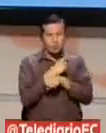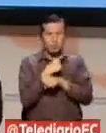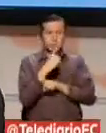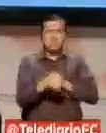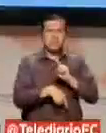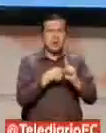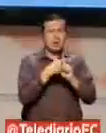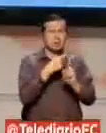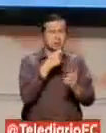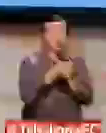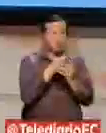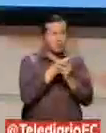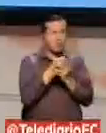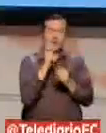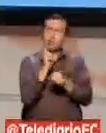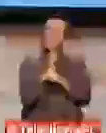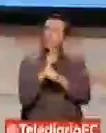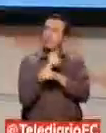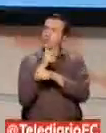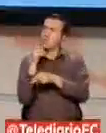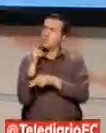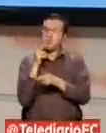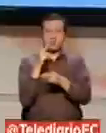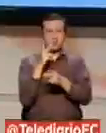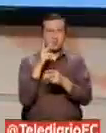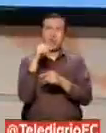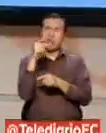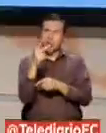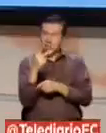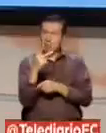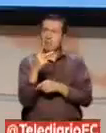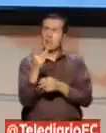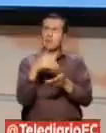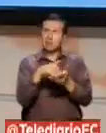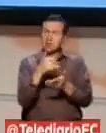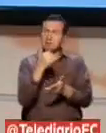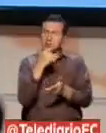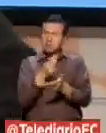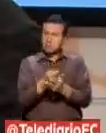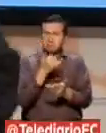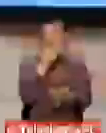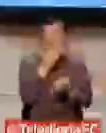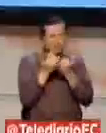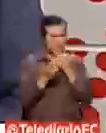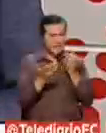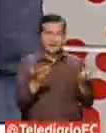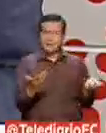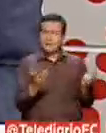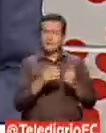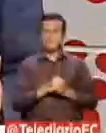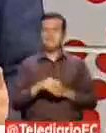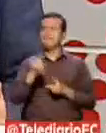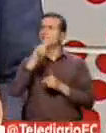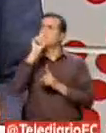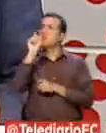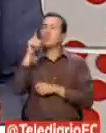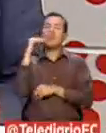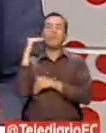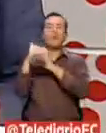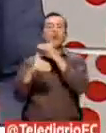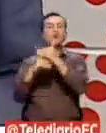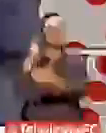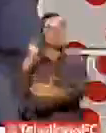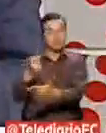complementar el uso de los mismos? Es decir, una acción totalmente ilegal como tal. Y lo que ahora, yo le pregunto, el proceso de